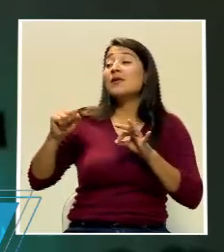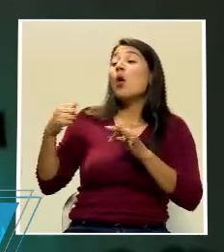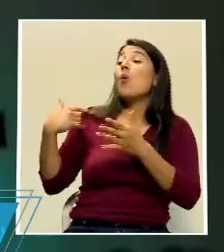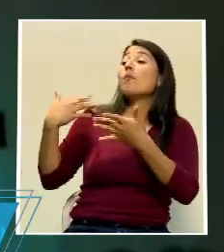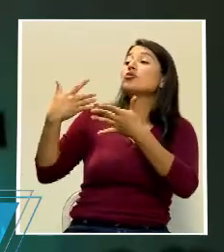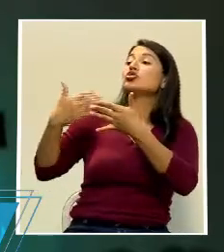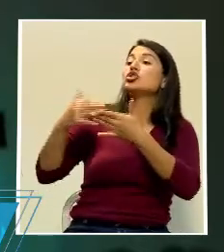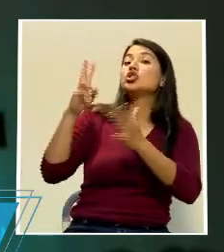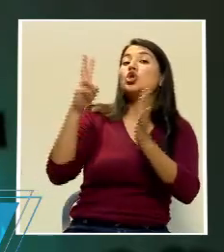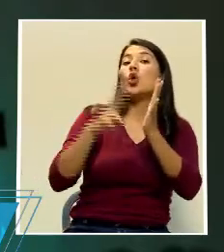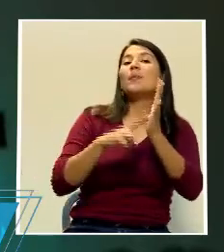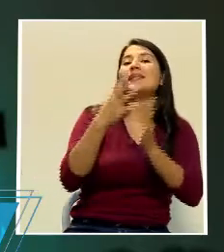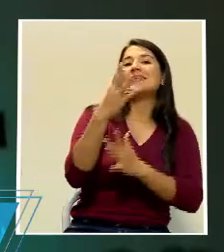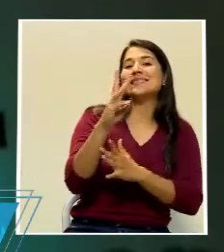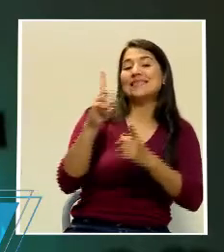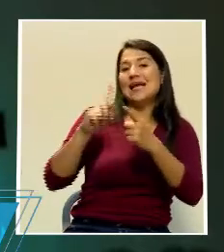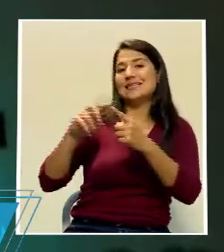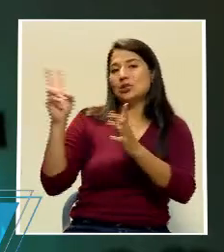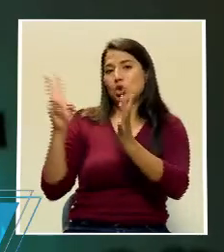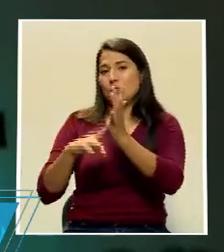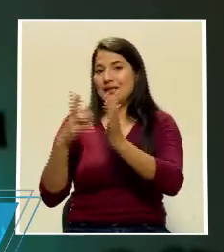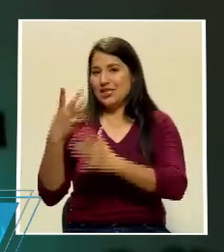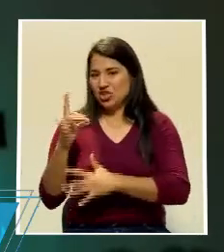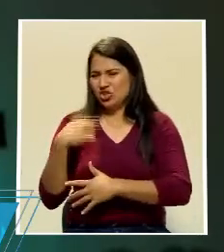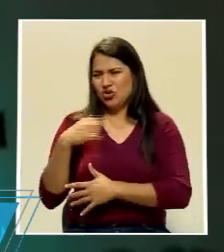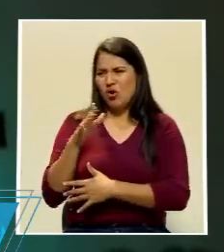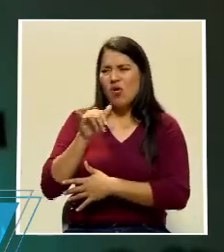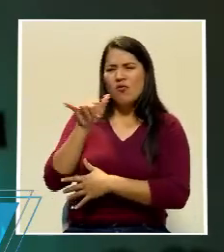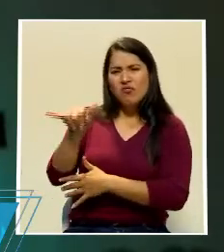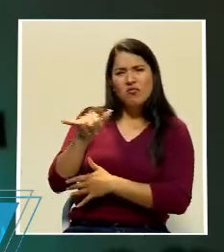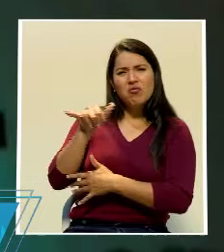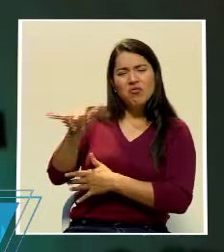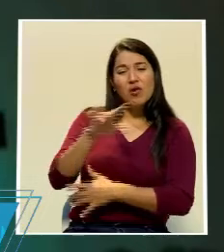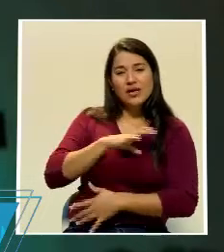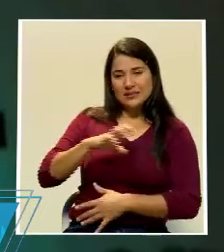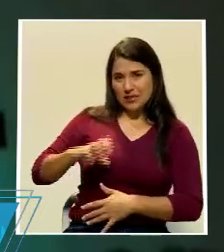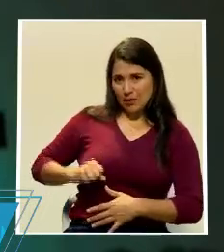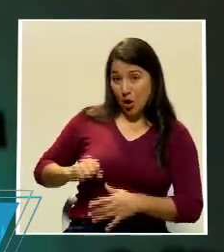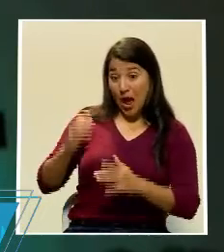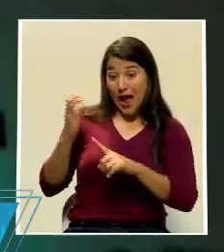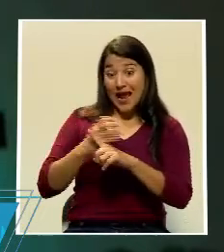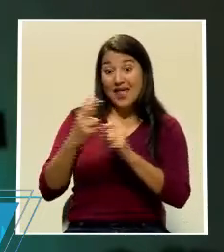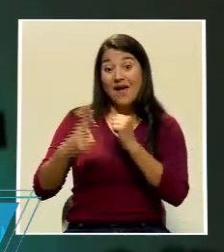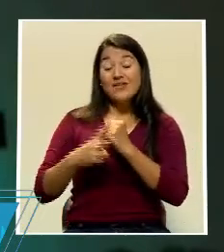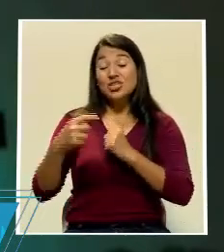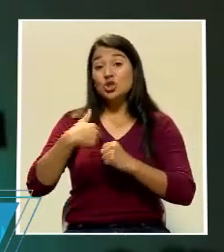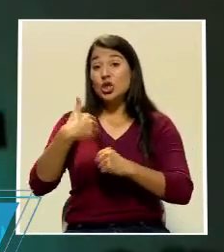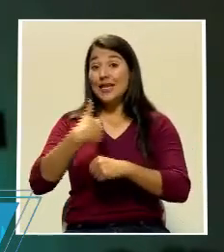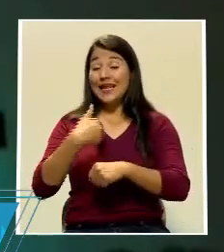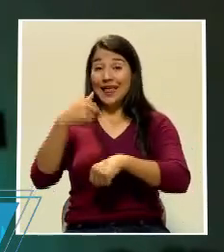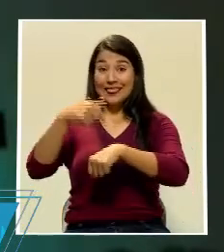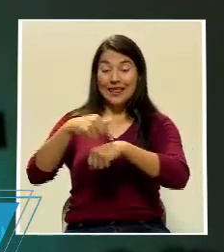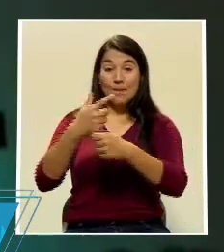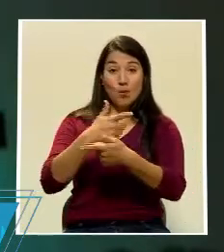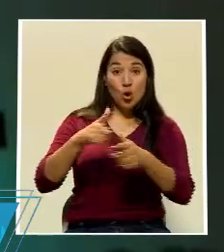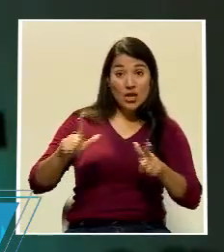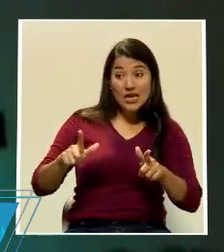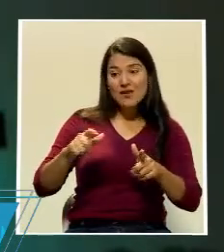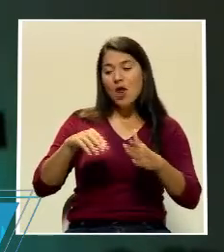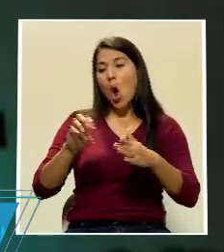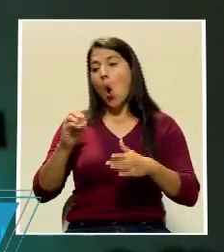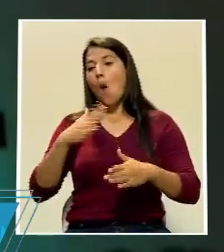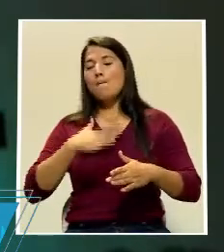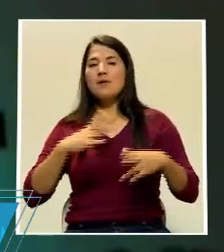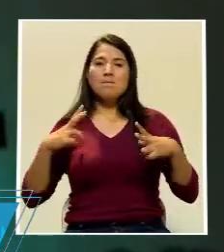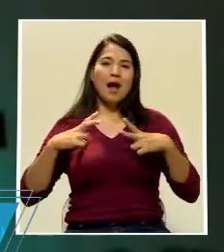donde hice varios viajes a El Salvador. Yo, de hecho, cada vez que tenía un momento libre entre los trabajos o las vacaciones, mis vacaciones fueron